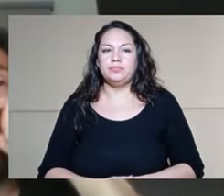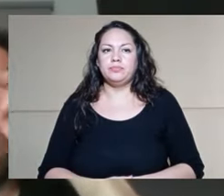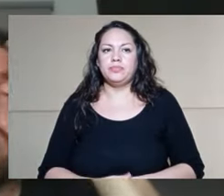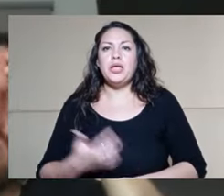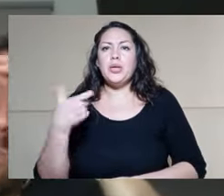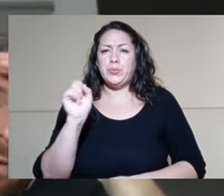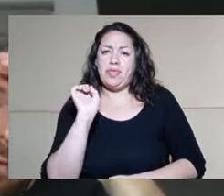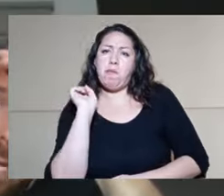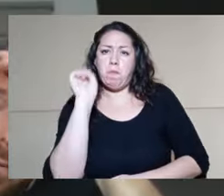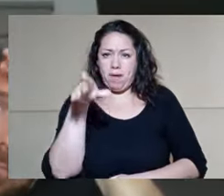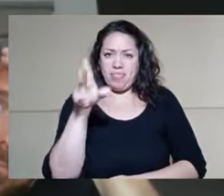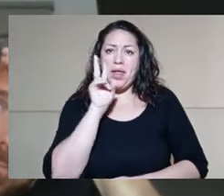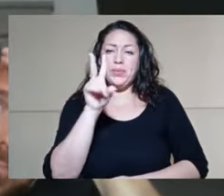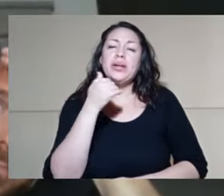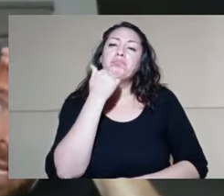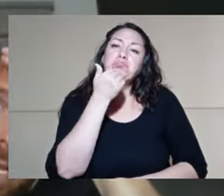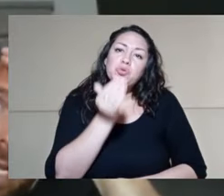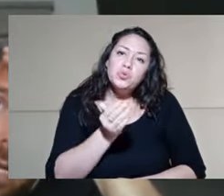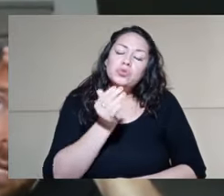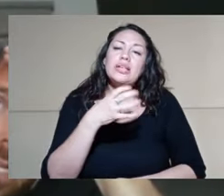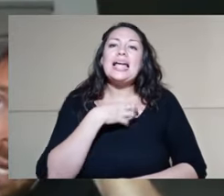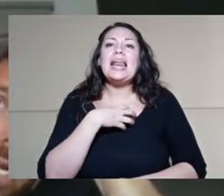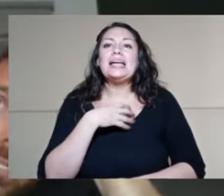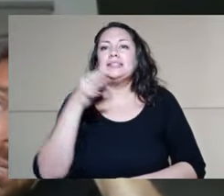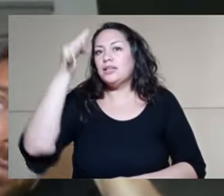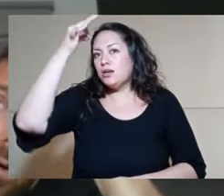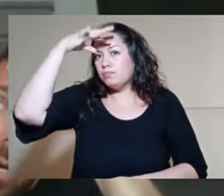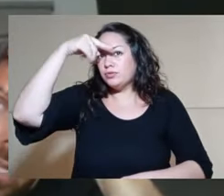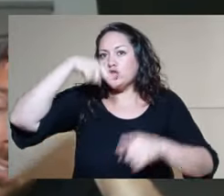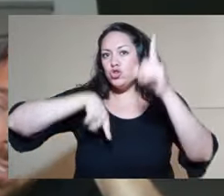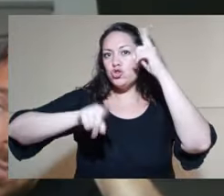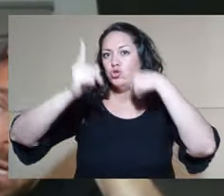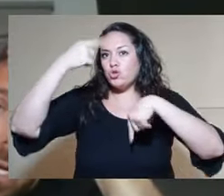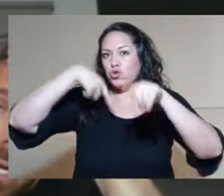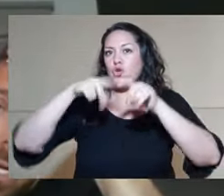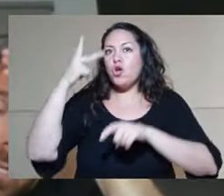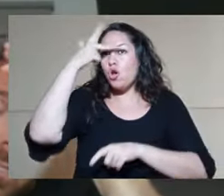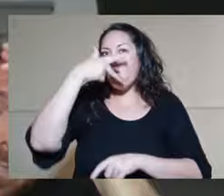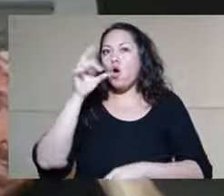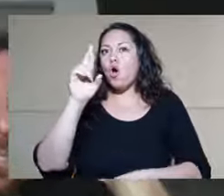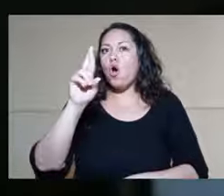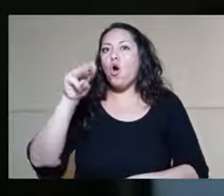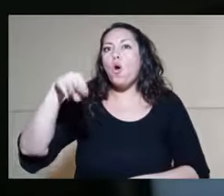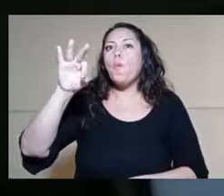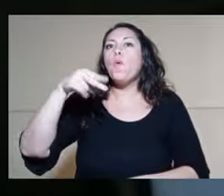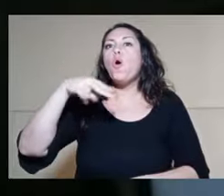les mandé un video, no sé si lo pudieron ver, y les mandé la clase de hormonas del